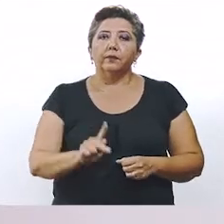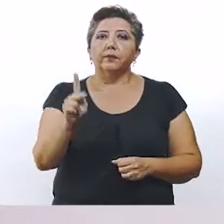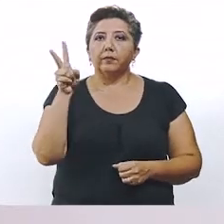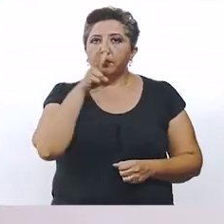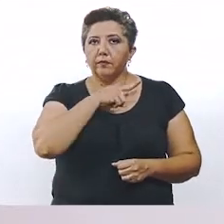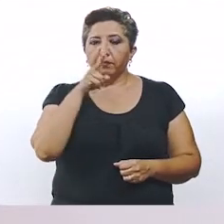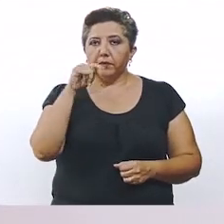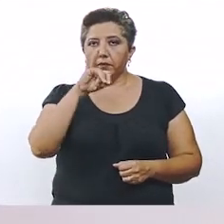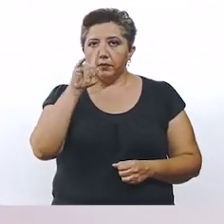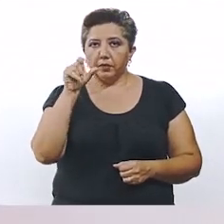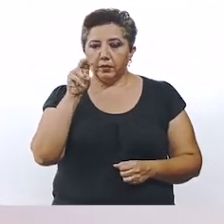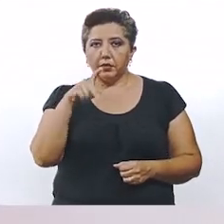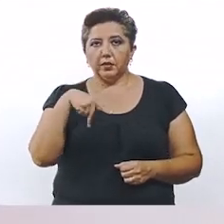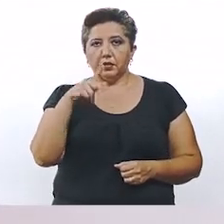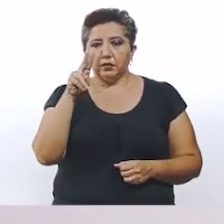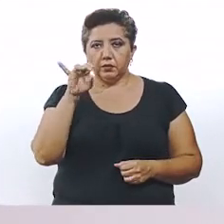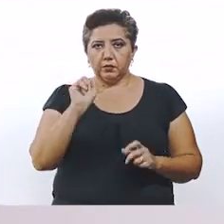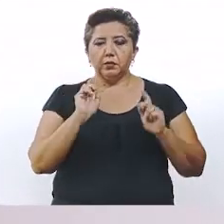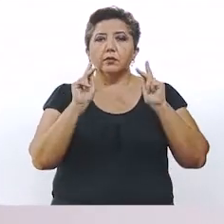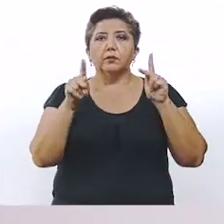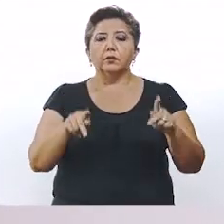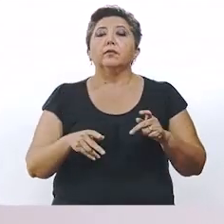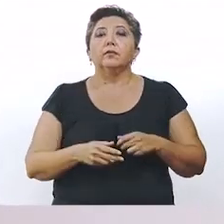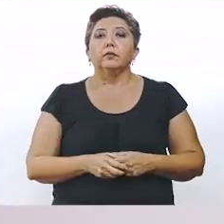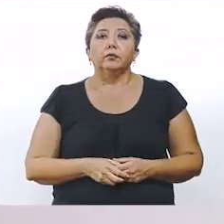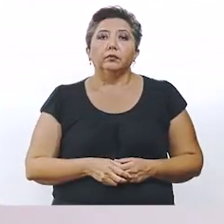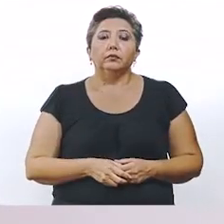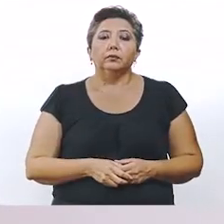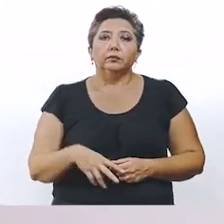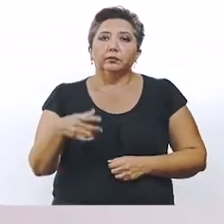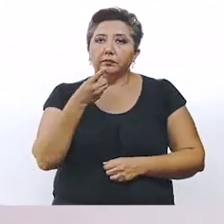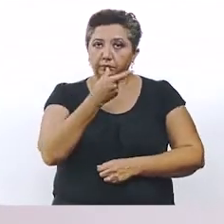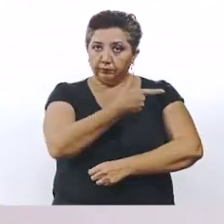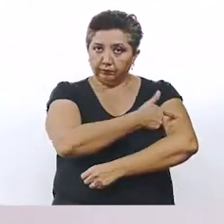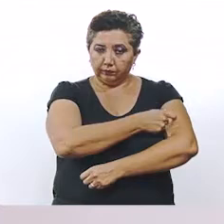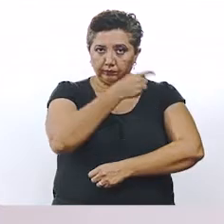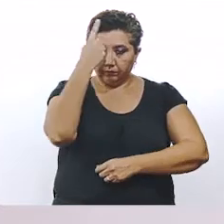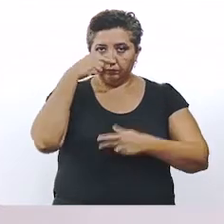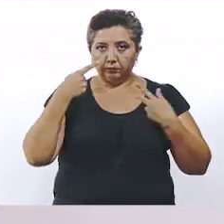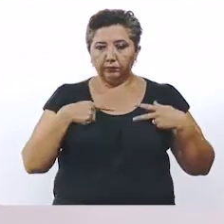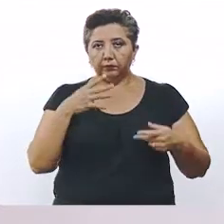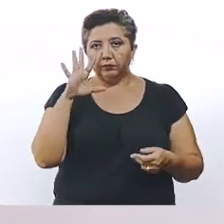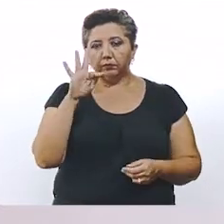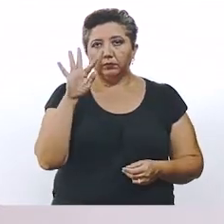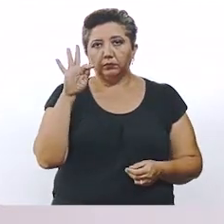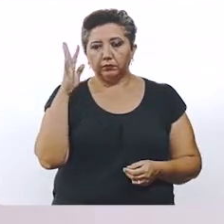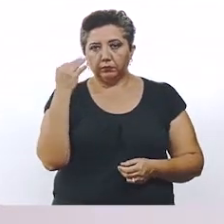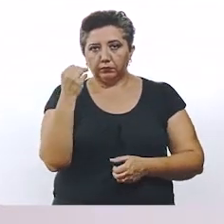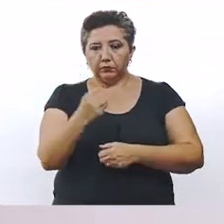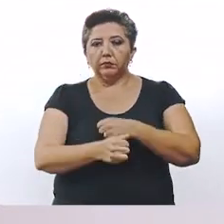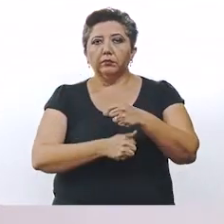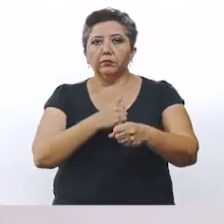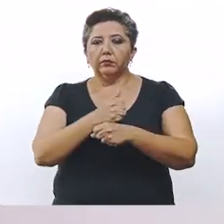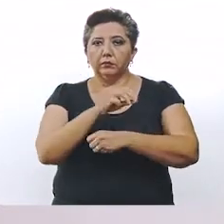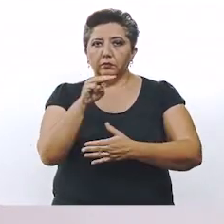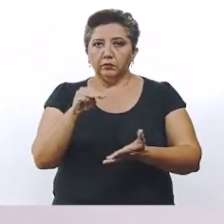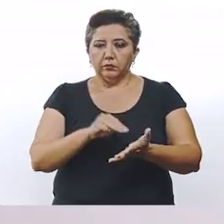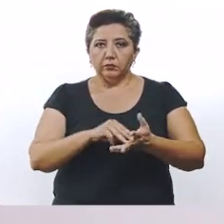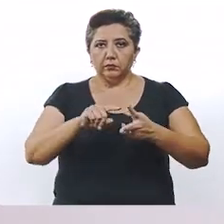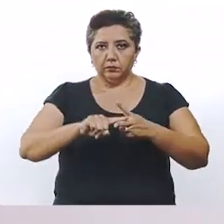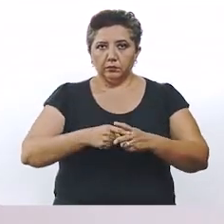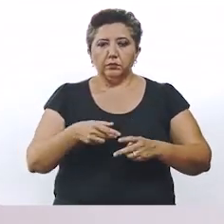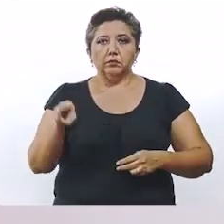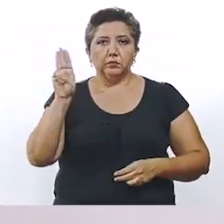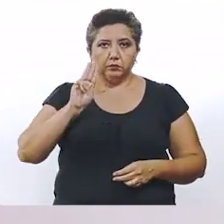municipios de Valladolid, Tizimín, Canacín y Progreso. La aplicación de la vacuna para personas de 40 a 49 años en Mérida comenzó